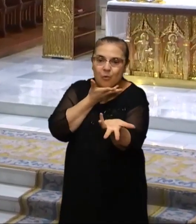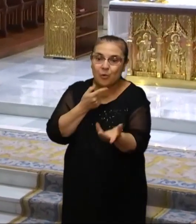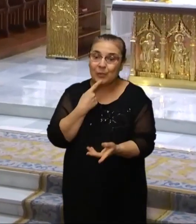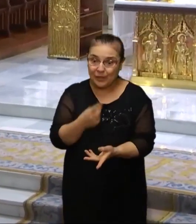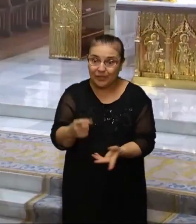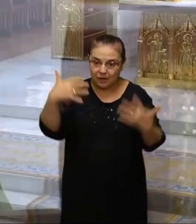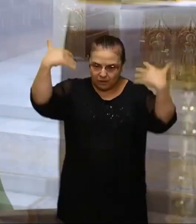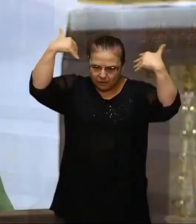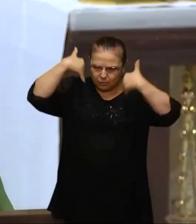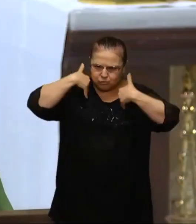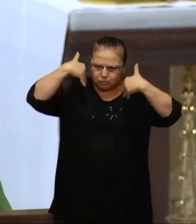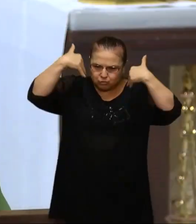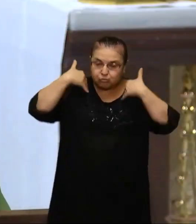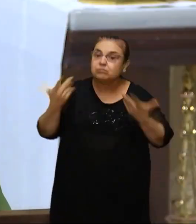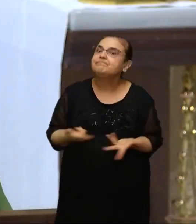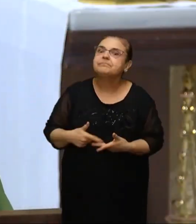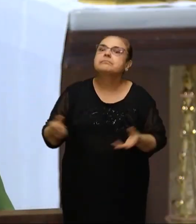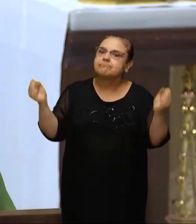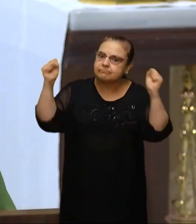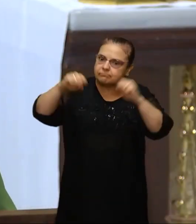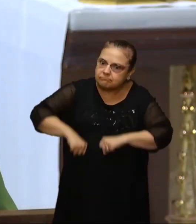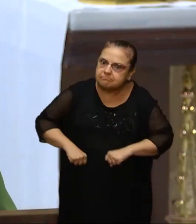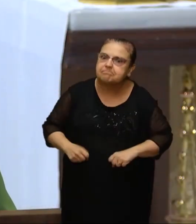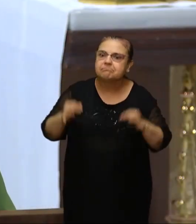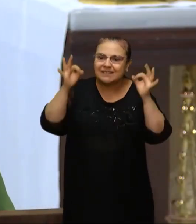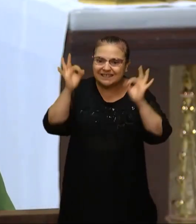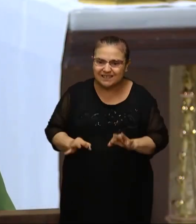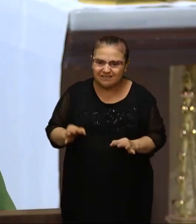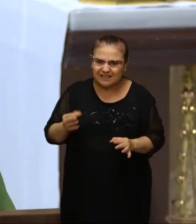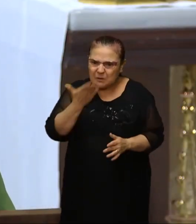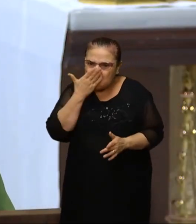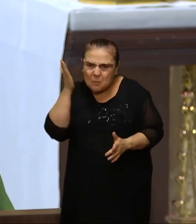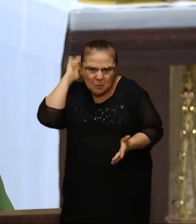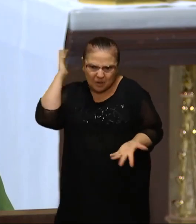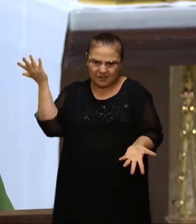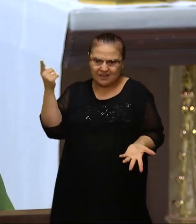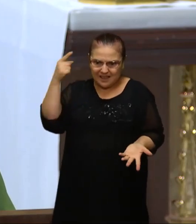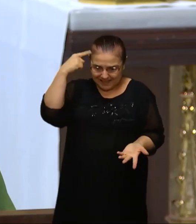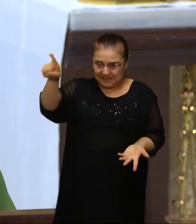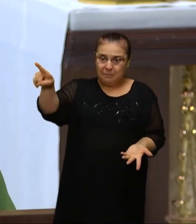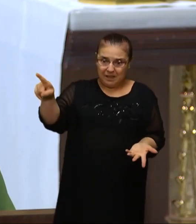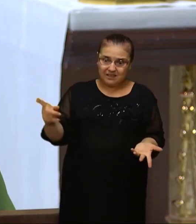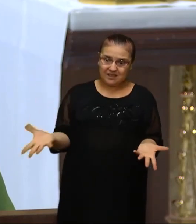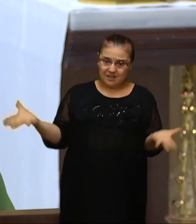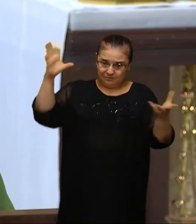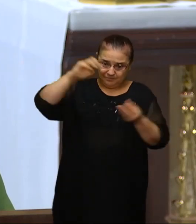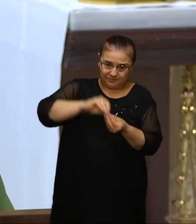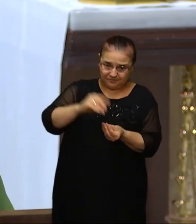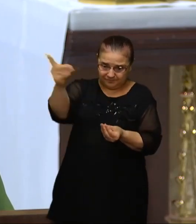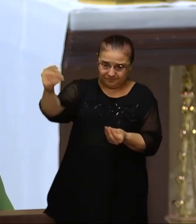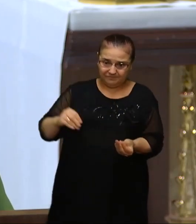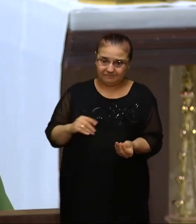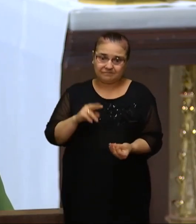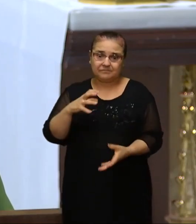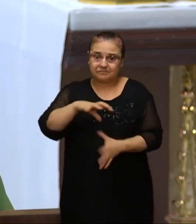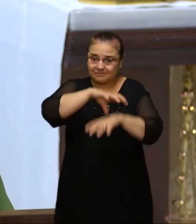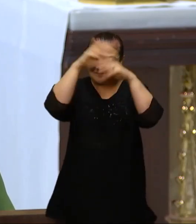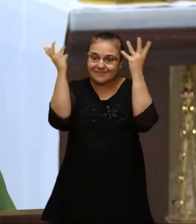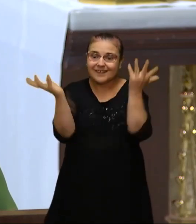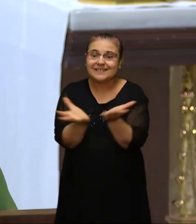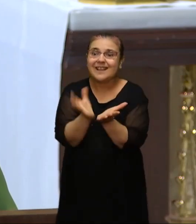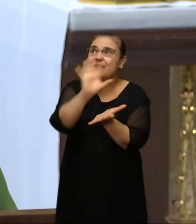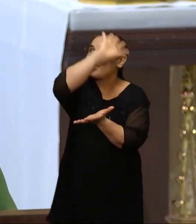bochorno y sucede hipócritas sabéis interpretar el aspecto de la Tierra y del